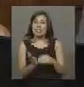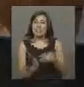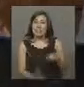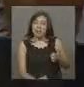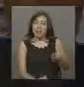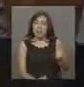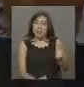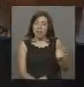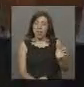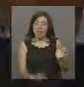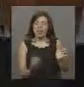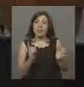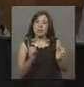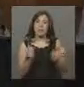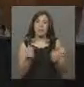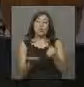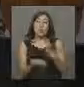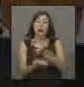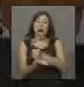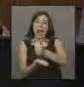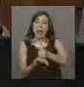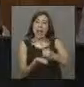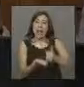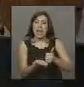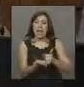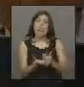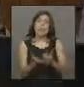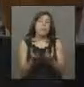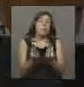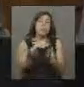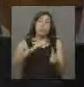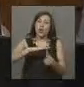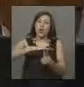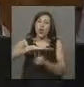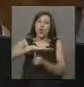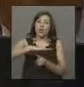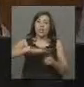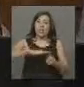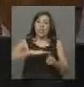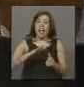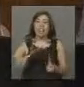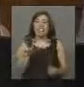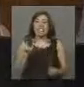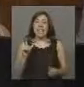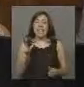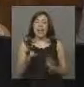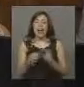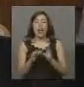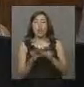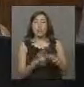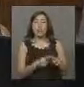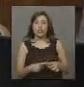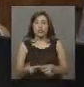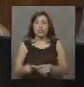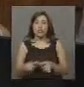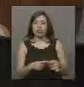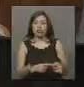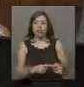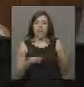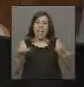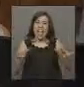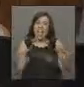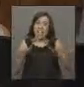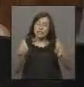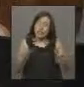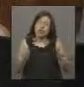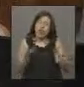PDI, cientos de alcaldes, miles de concejales, cientos de fiscales y organizaciones sociales, en un esfuerzo